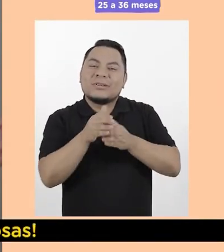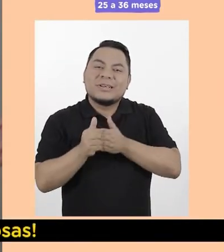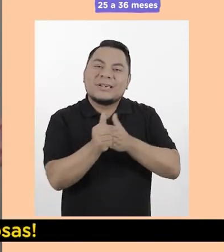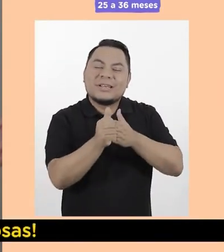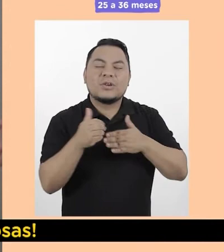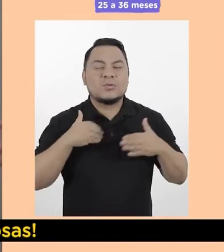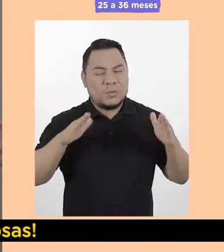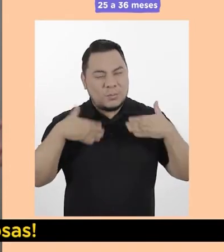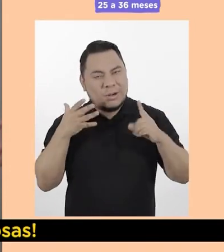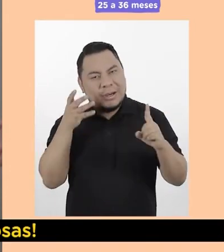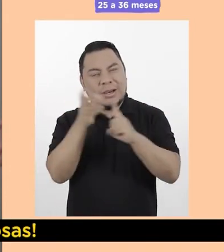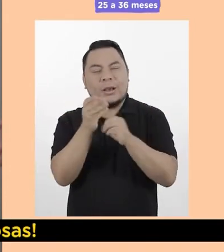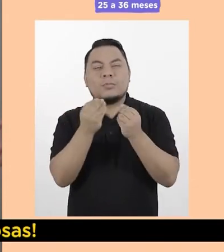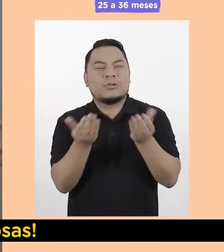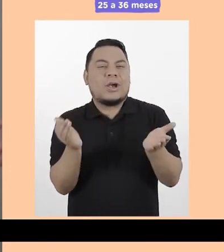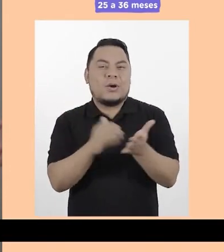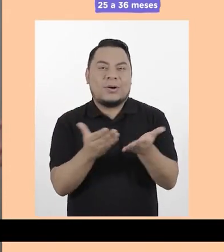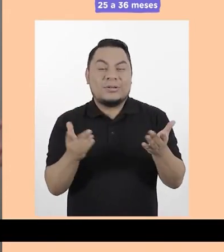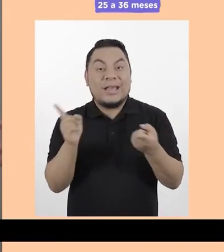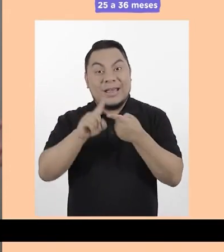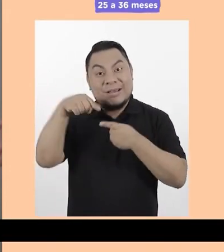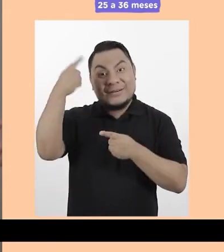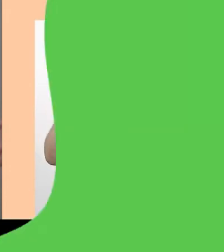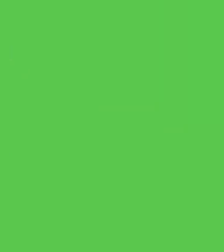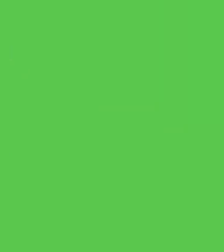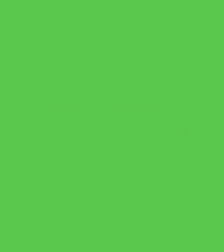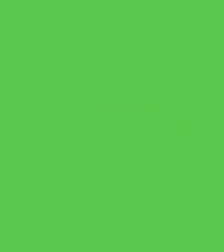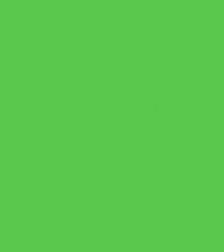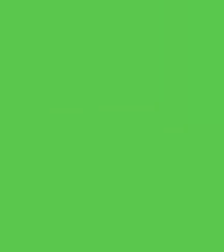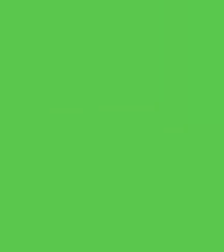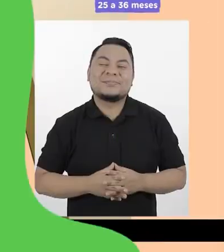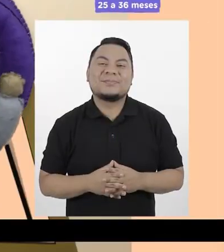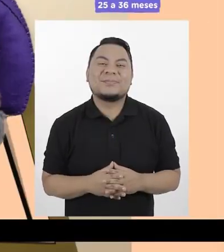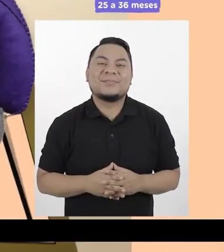orientación. Sé que puedo lograr muchas cosas. ¡Hasta pronto, chicos!